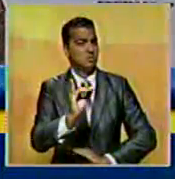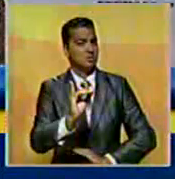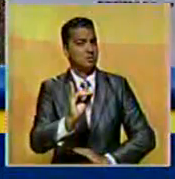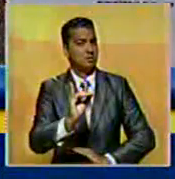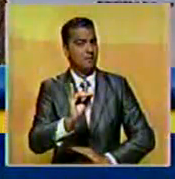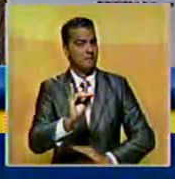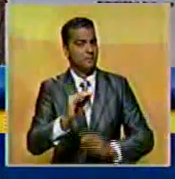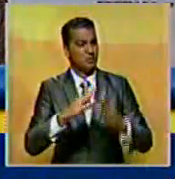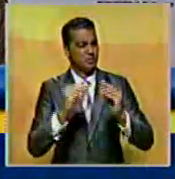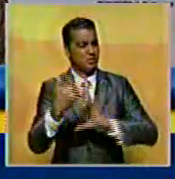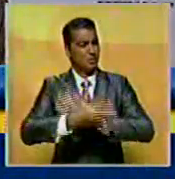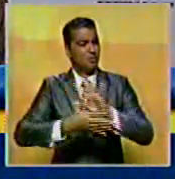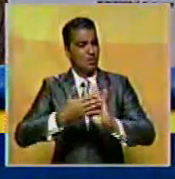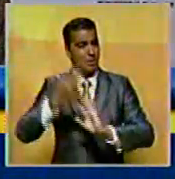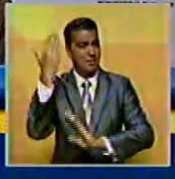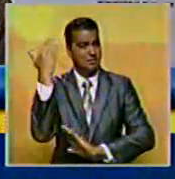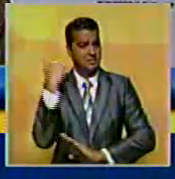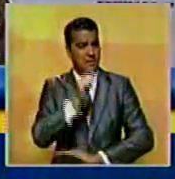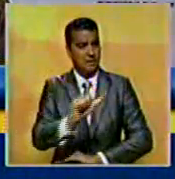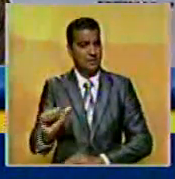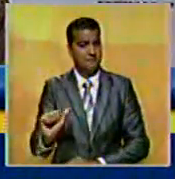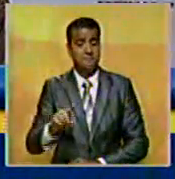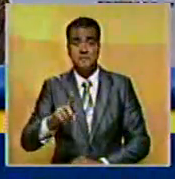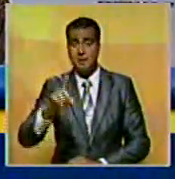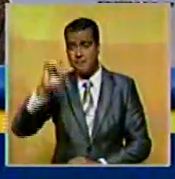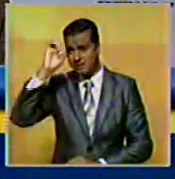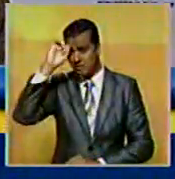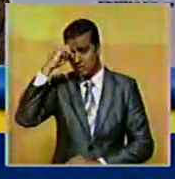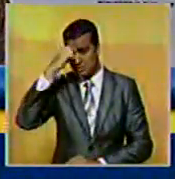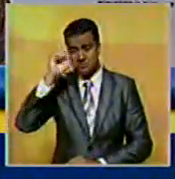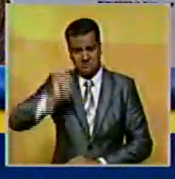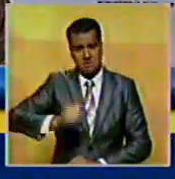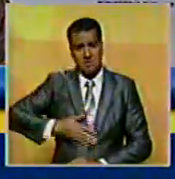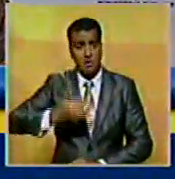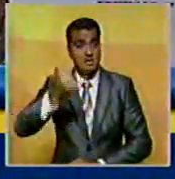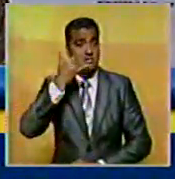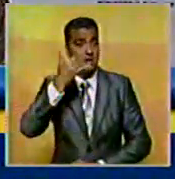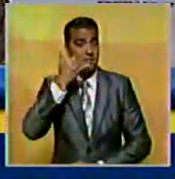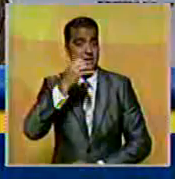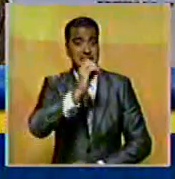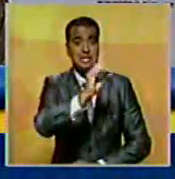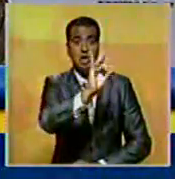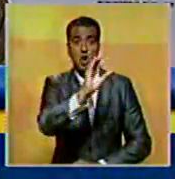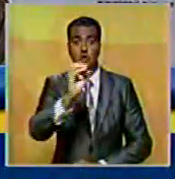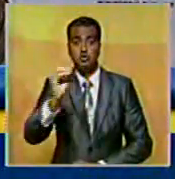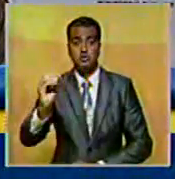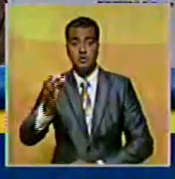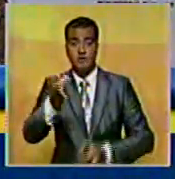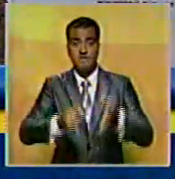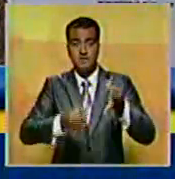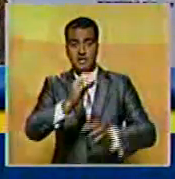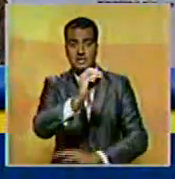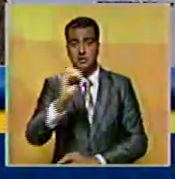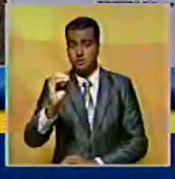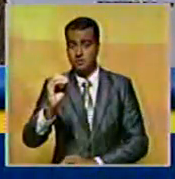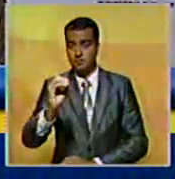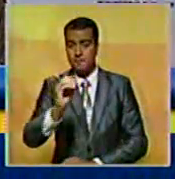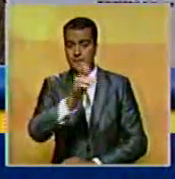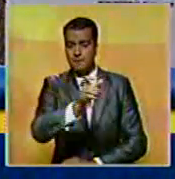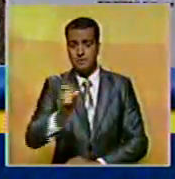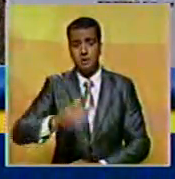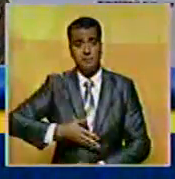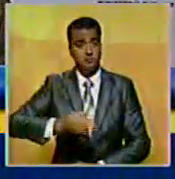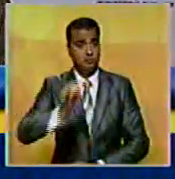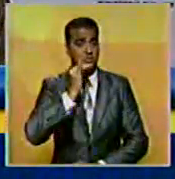de los hechos violentos registrados en el país. También recordó que está a la disposición la línea telefónica 0800-FISCA-00 para que las personas hagan